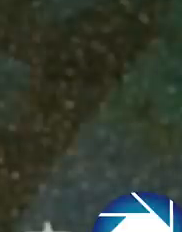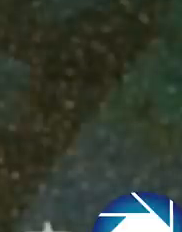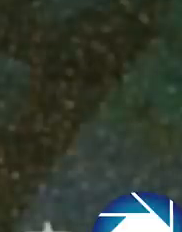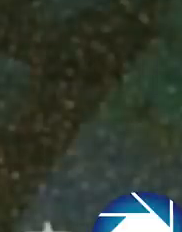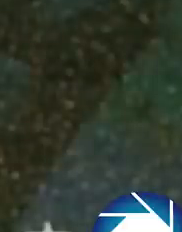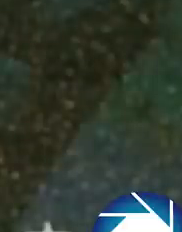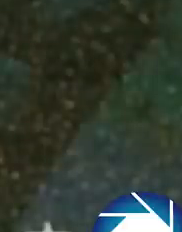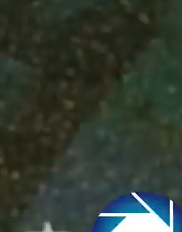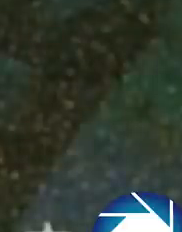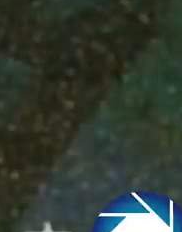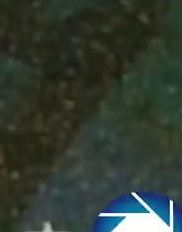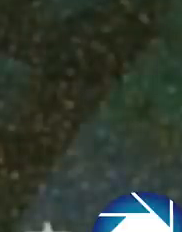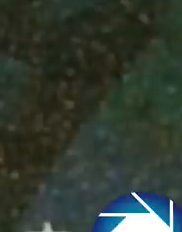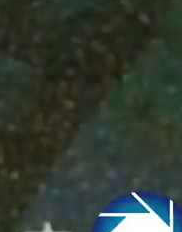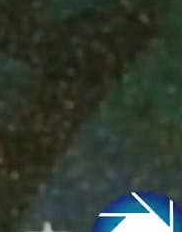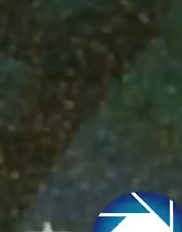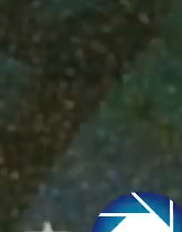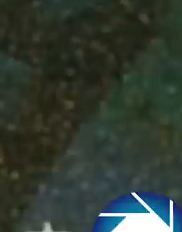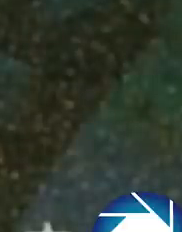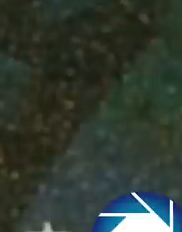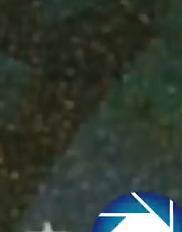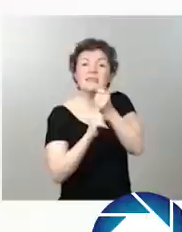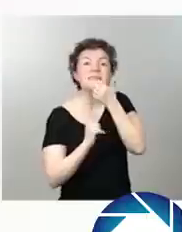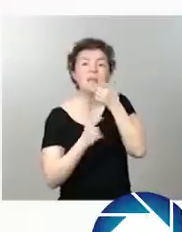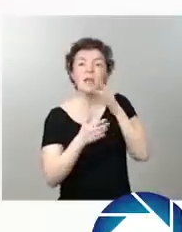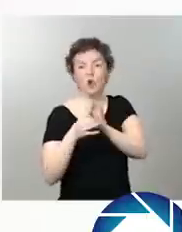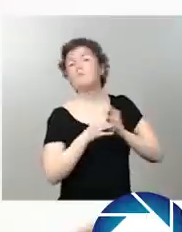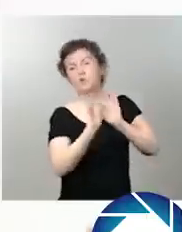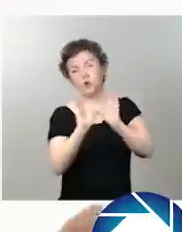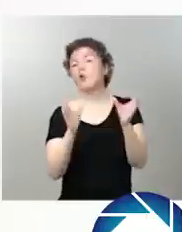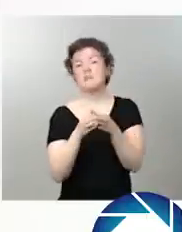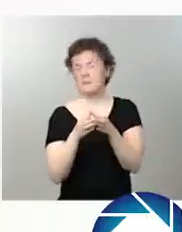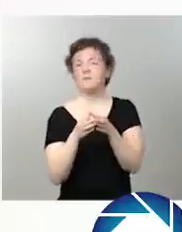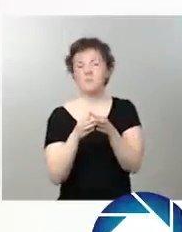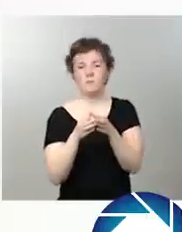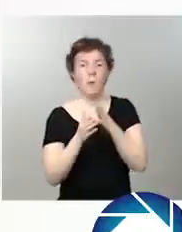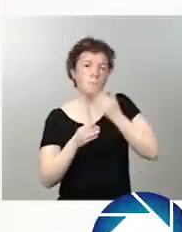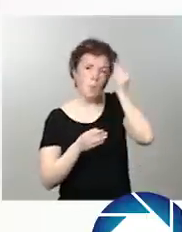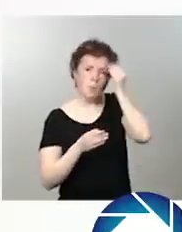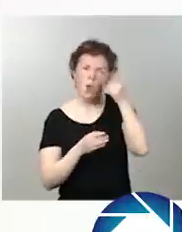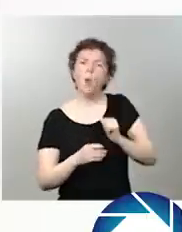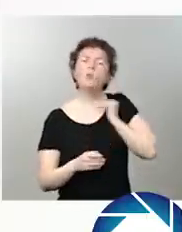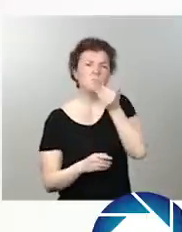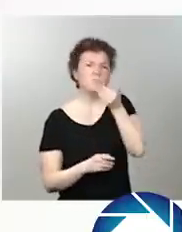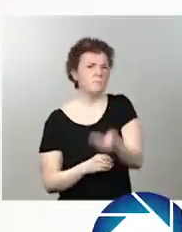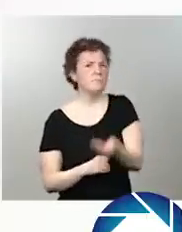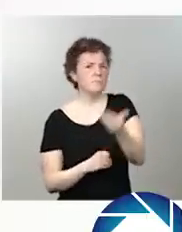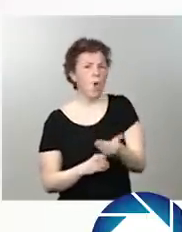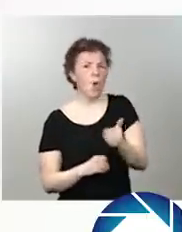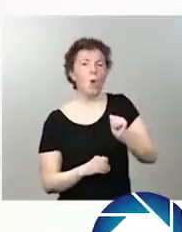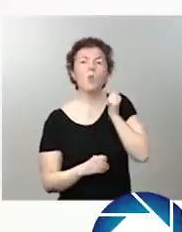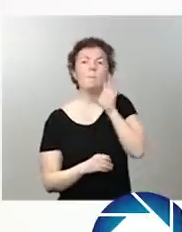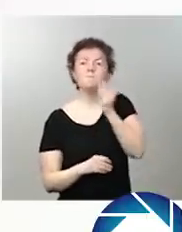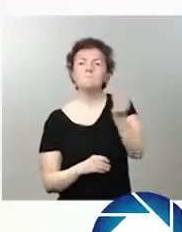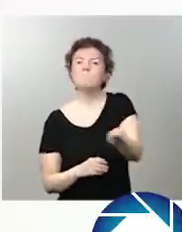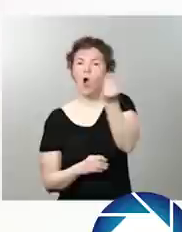no tienen los votos, la mayoría. Y yo creo de verdad, sinceramente, y tú has mencionado antes Europa. Europa es un filtro muy importante, a